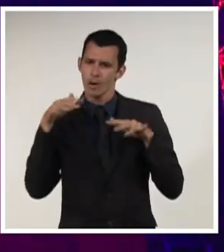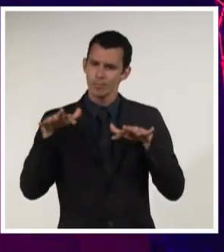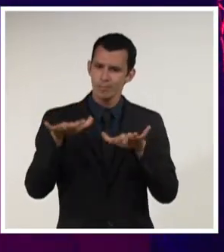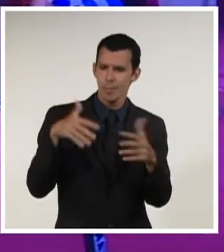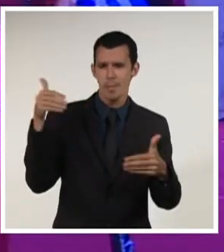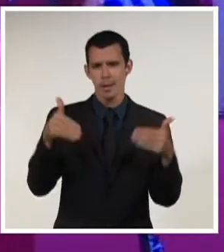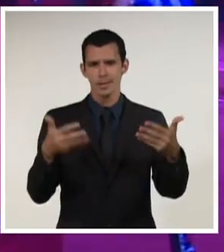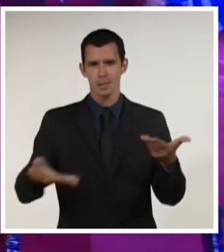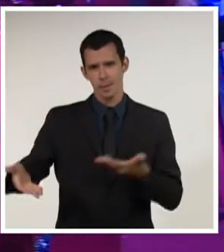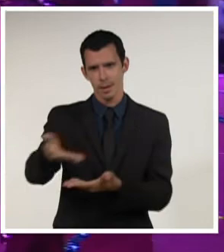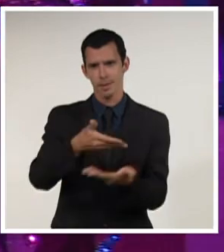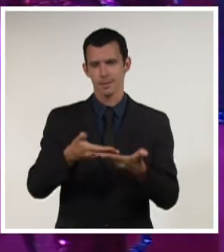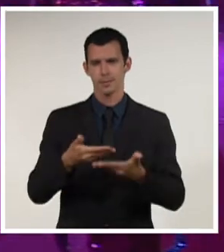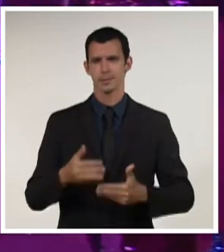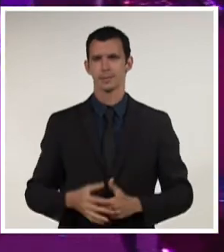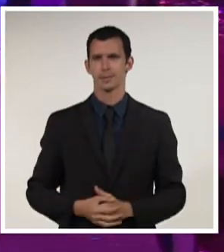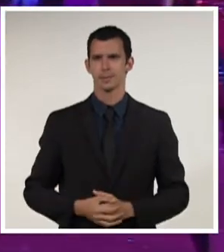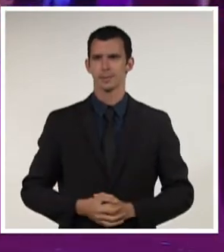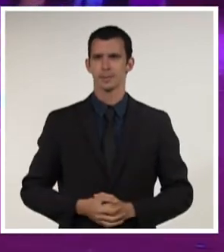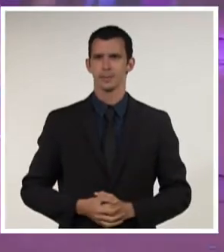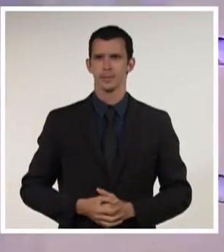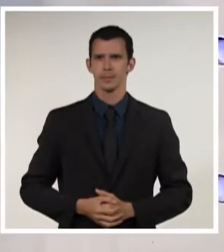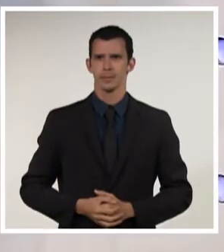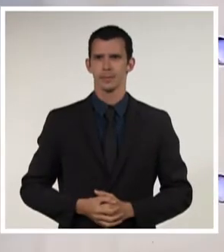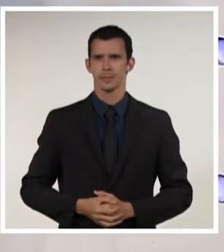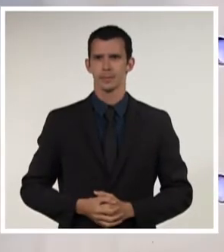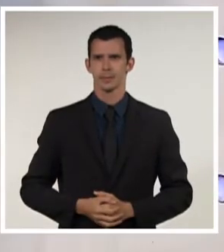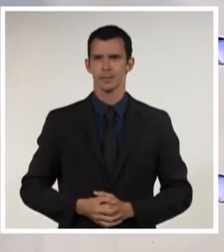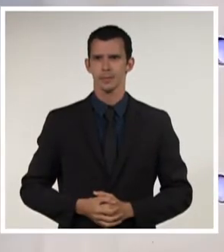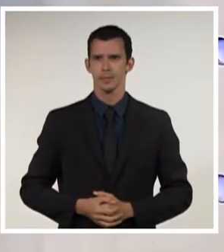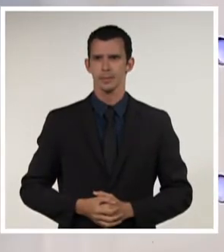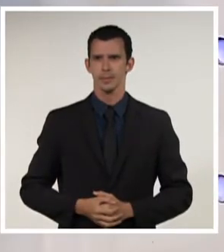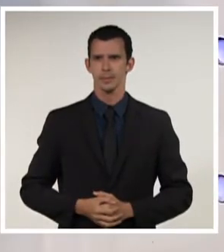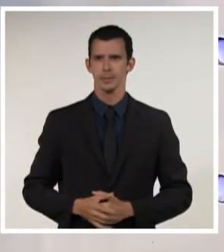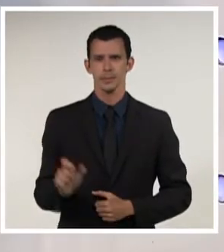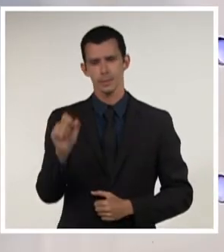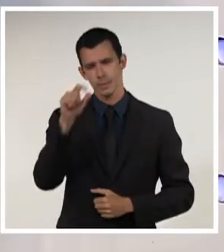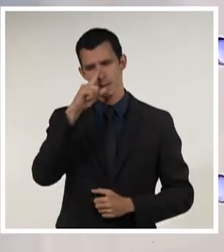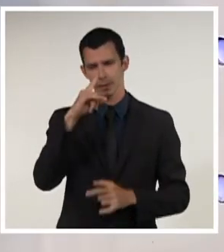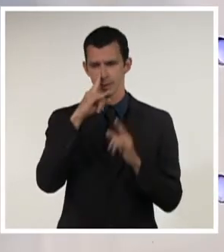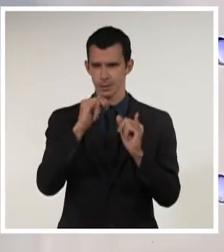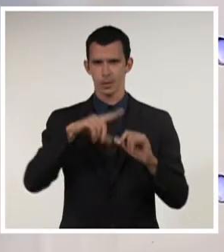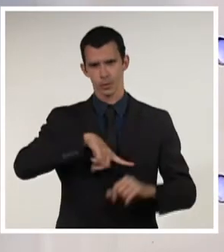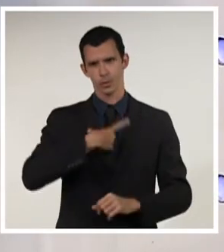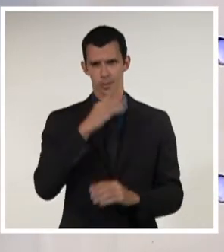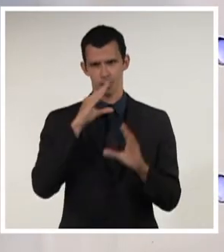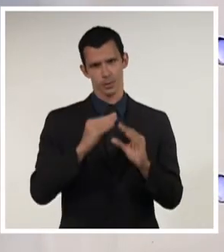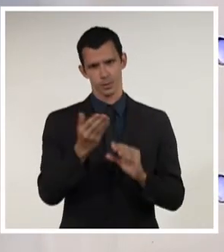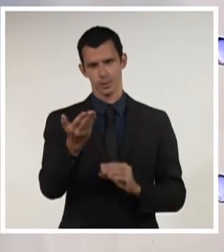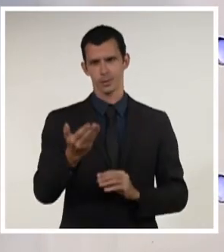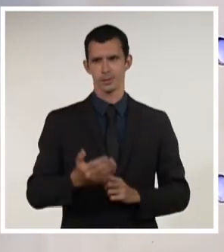alvarado sistema informativos de la televisión cubana y así finalizan las notas culturales buenas noches